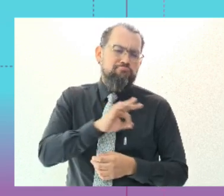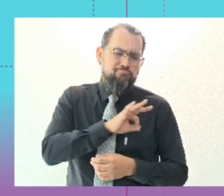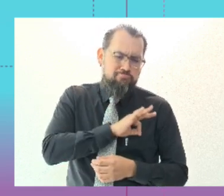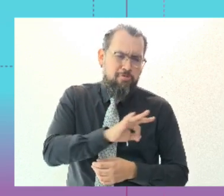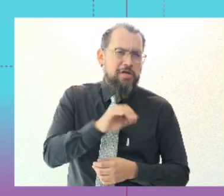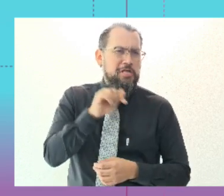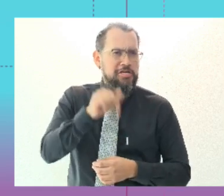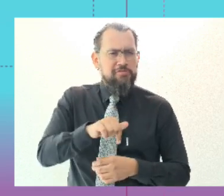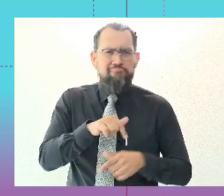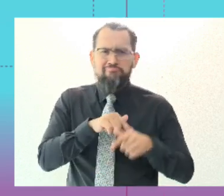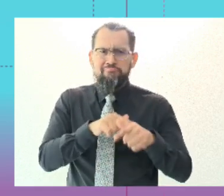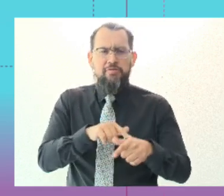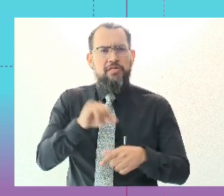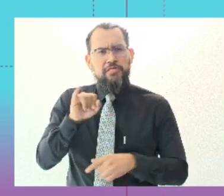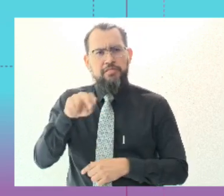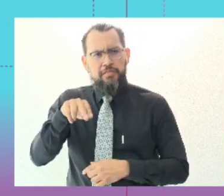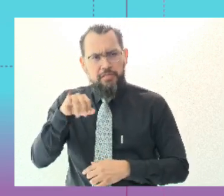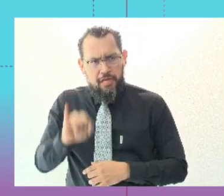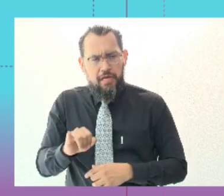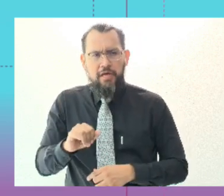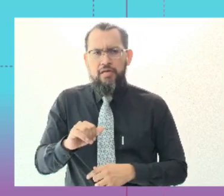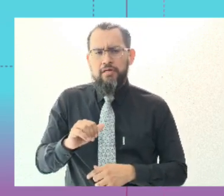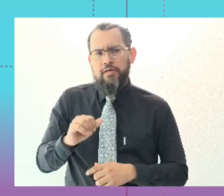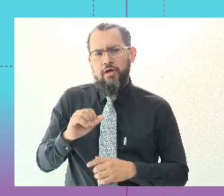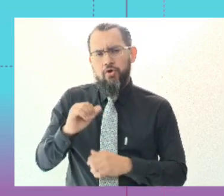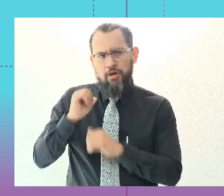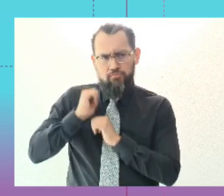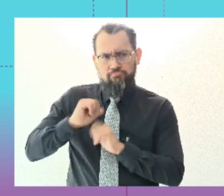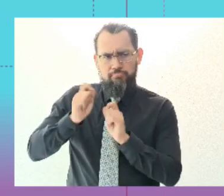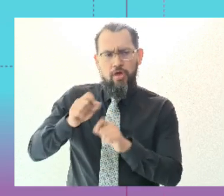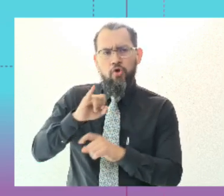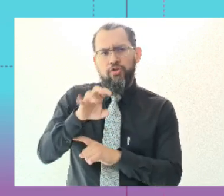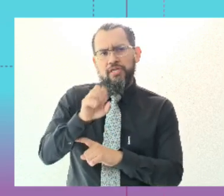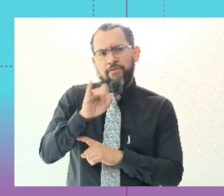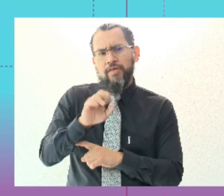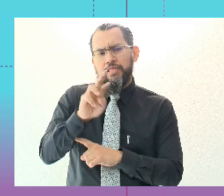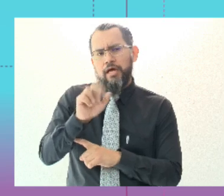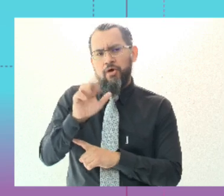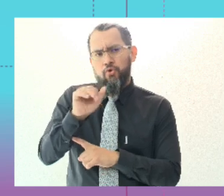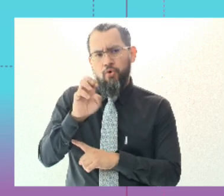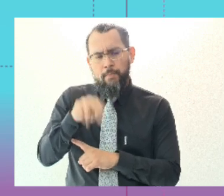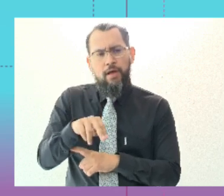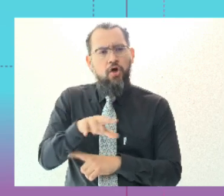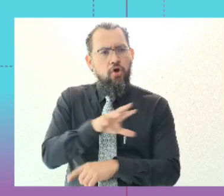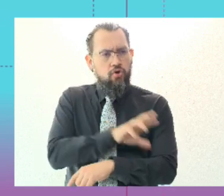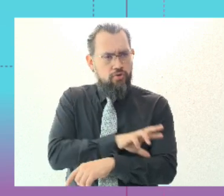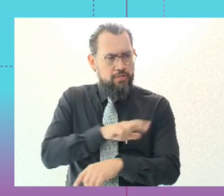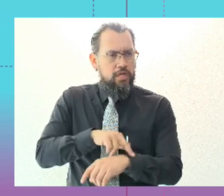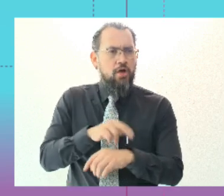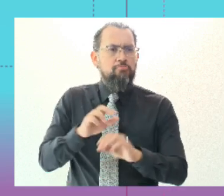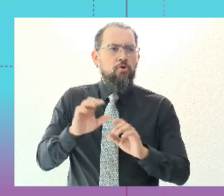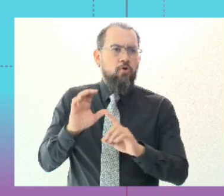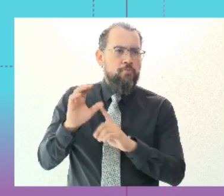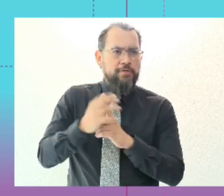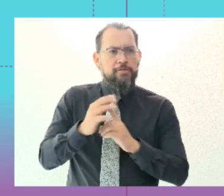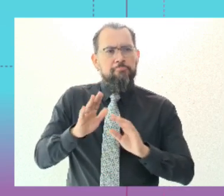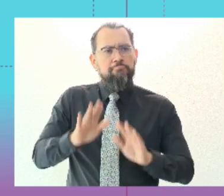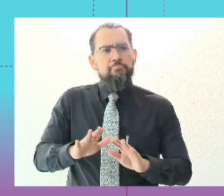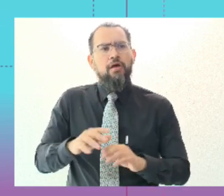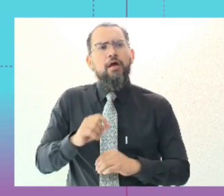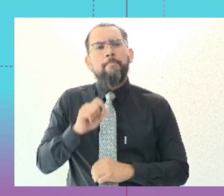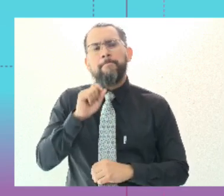integramos el Pleno del INAI, la comisionada Josefina Román, como coordinadora de la Comisión Permanente y una